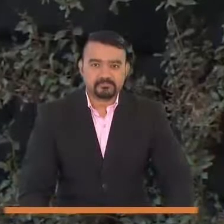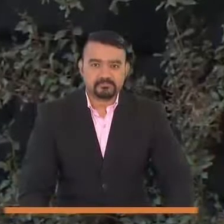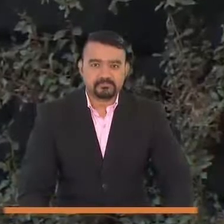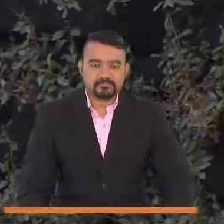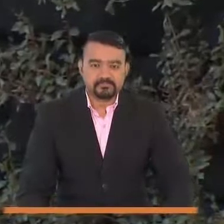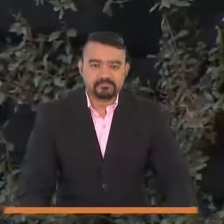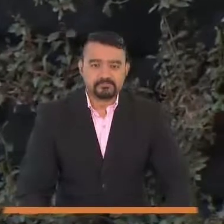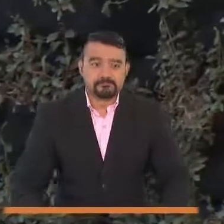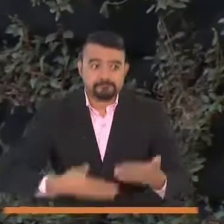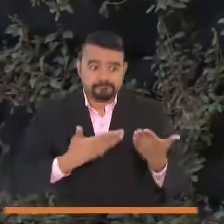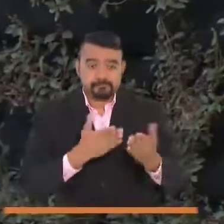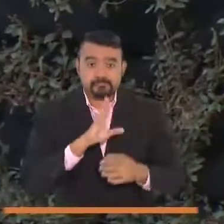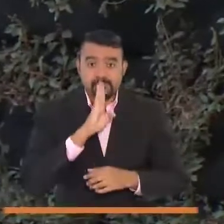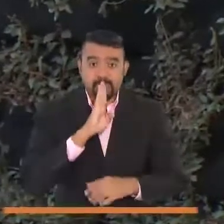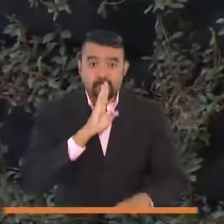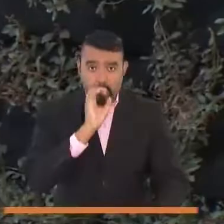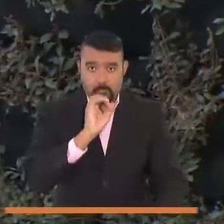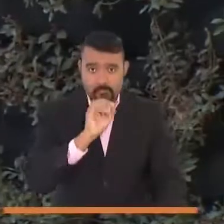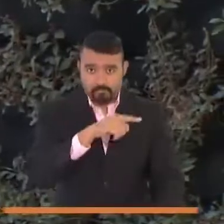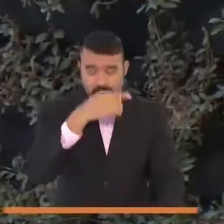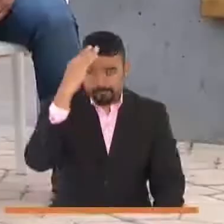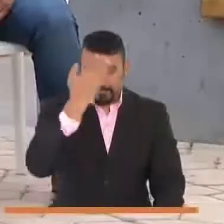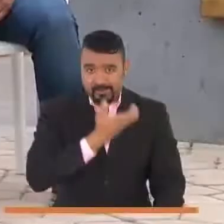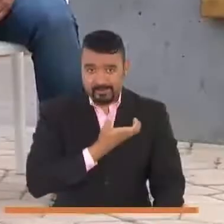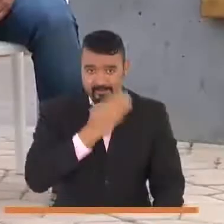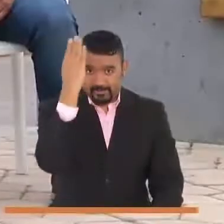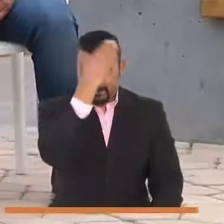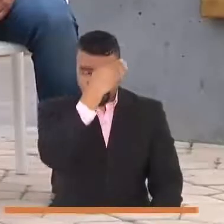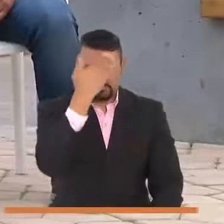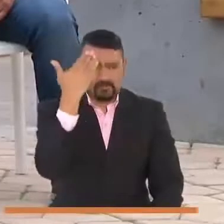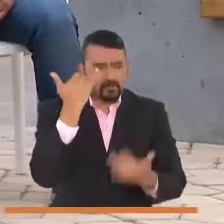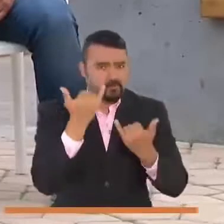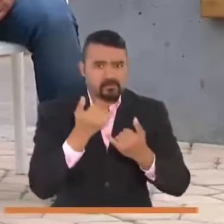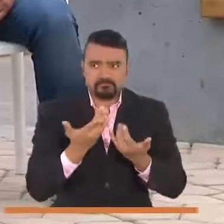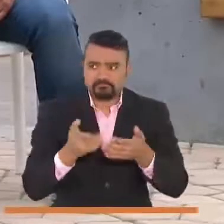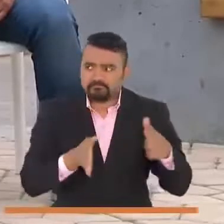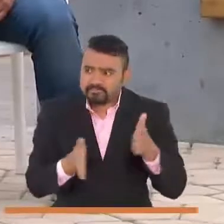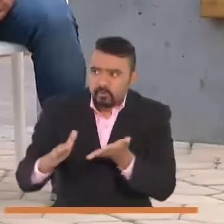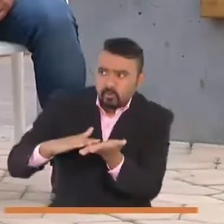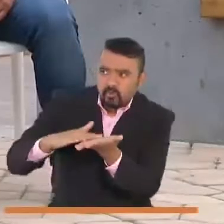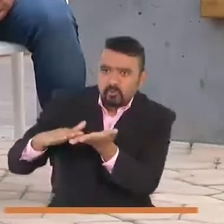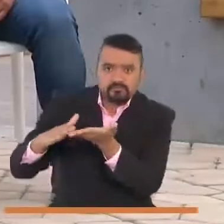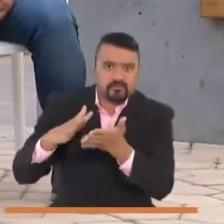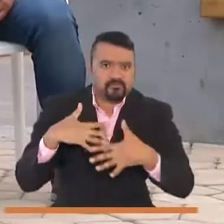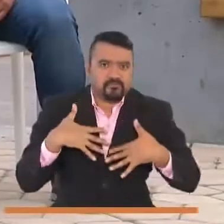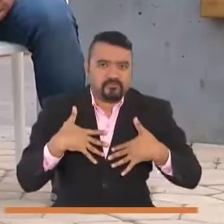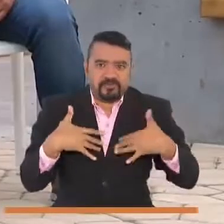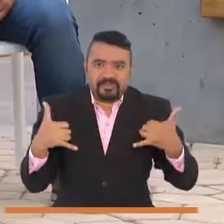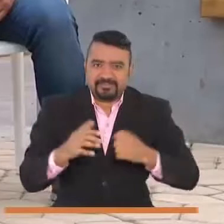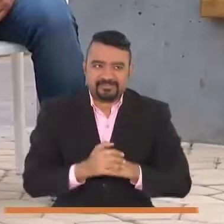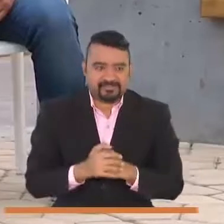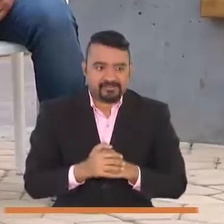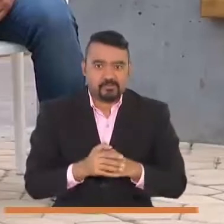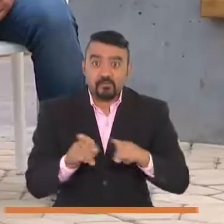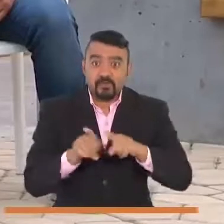Alcalde del municipio de Envigado, Braulio Espinosa Márquez, pues felices con esta gran obra vial, la vía distribuidora. Es de esta localidad,